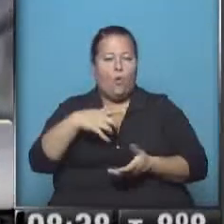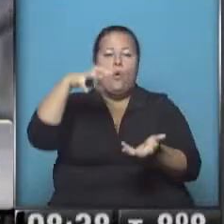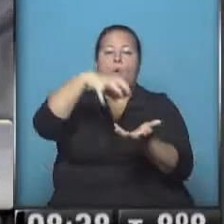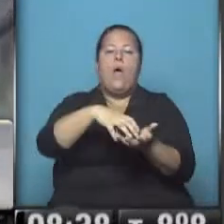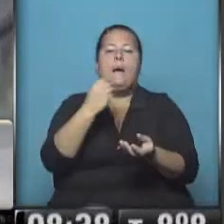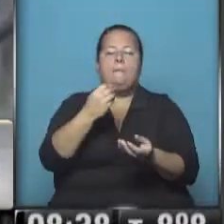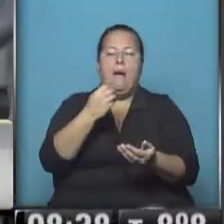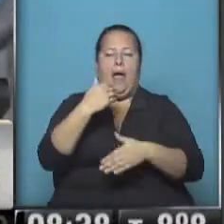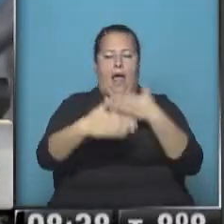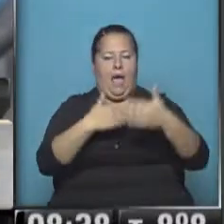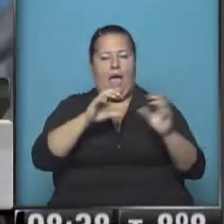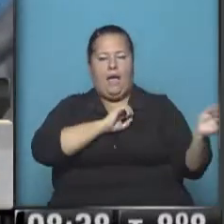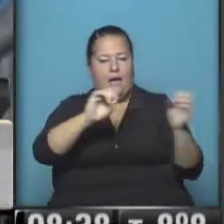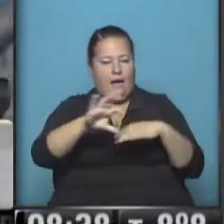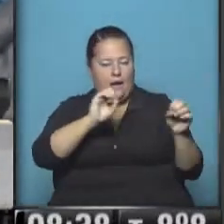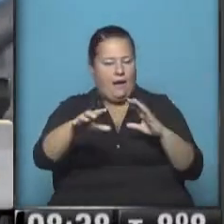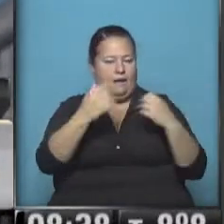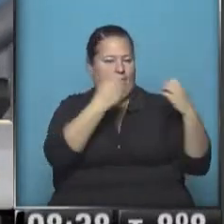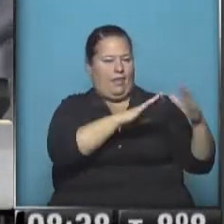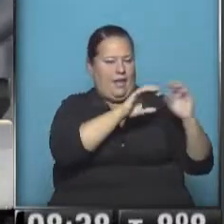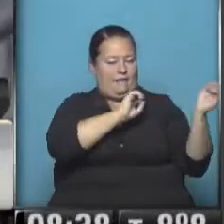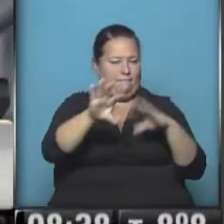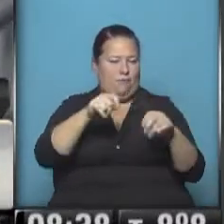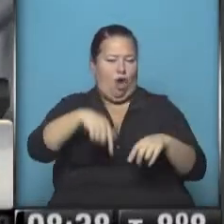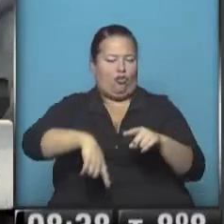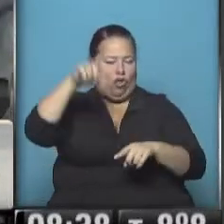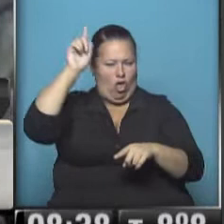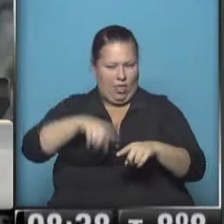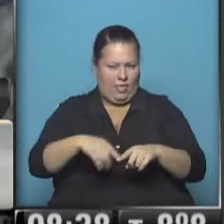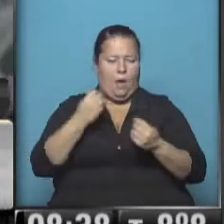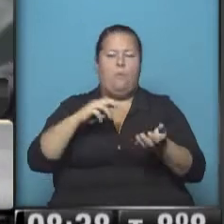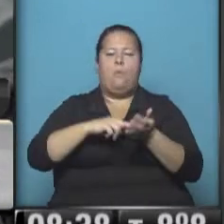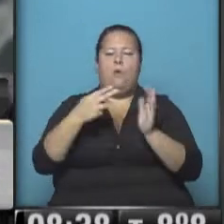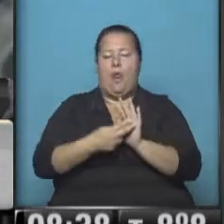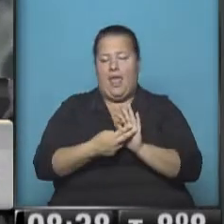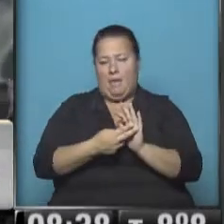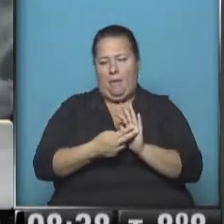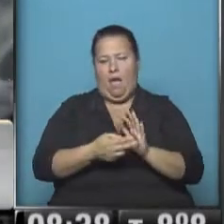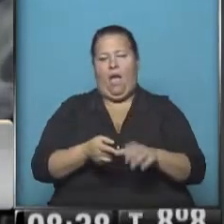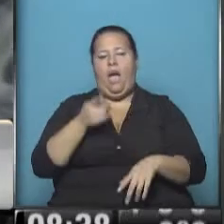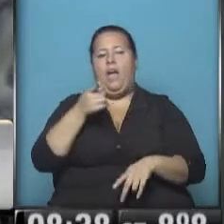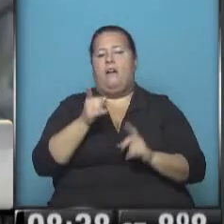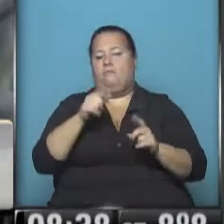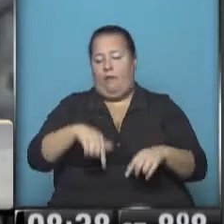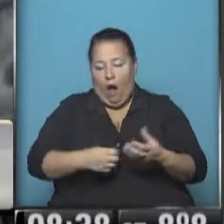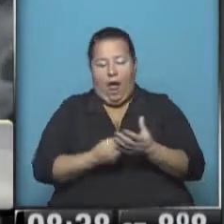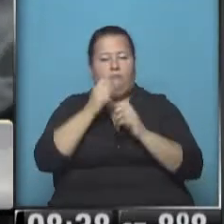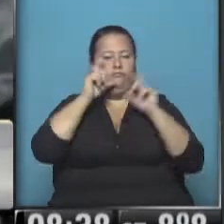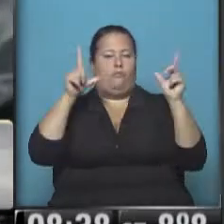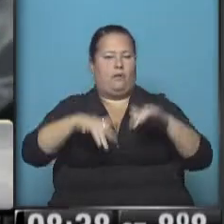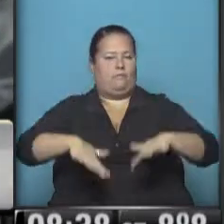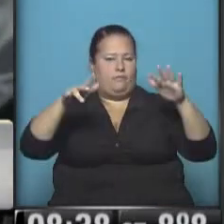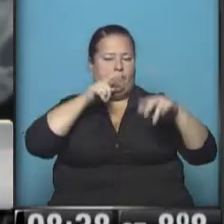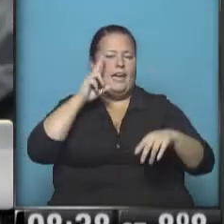para llevar adelante las evacuaciones que estuvimos en la jornada de hoy por la problemática, bueno, con la que hoy amaneció la ciudad de